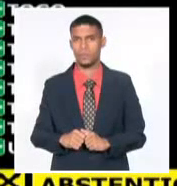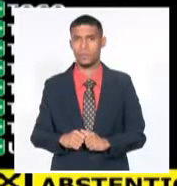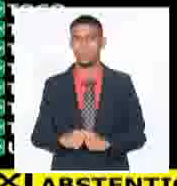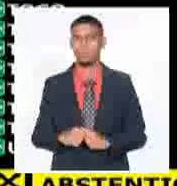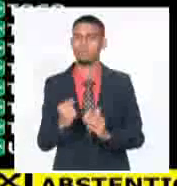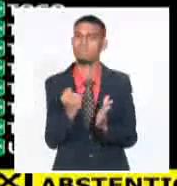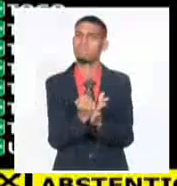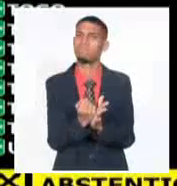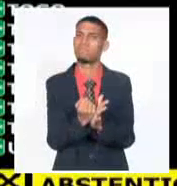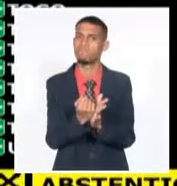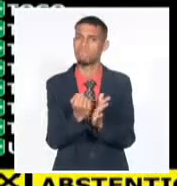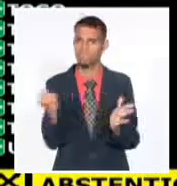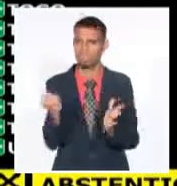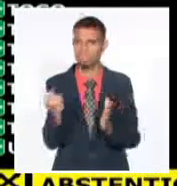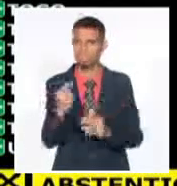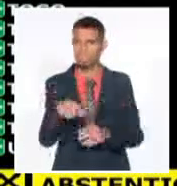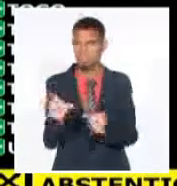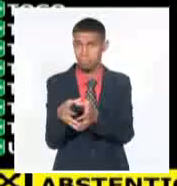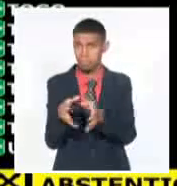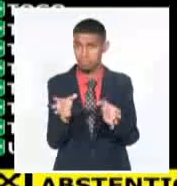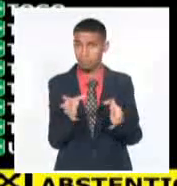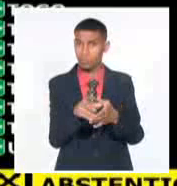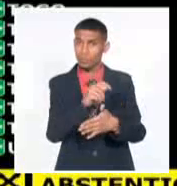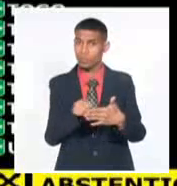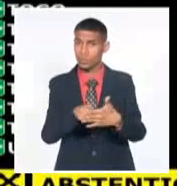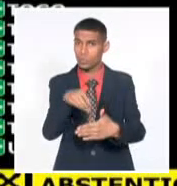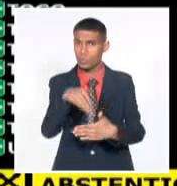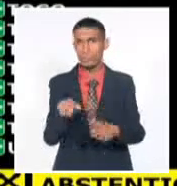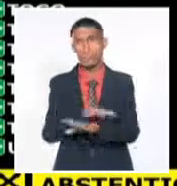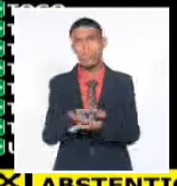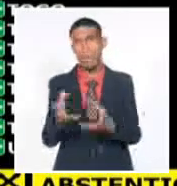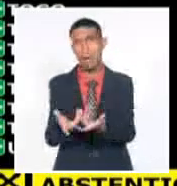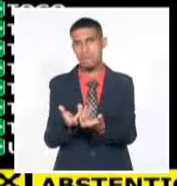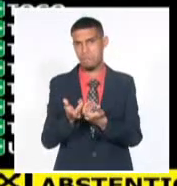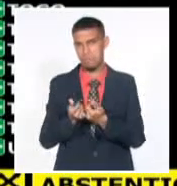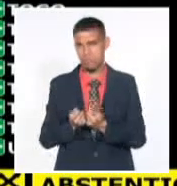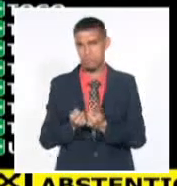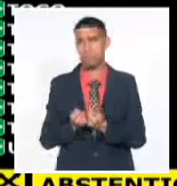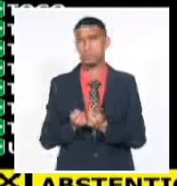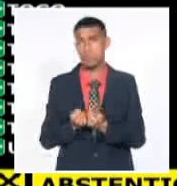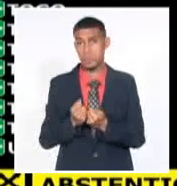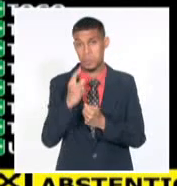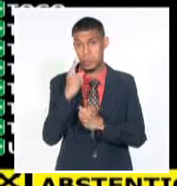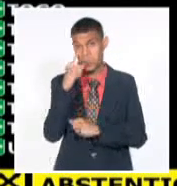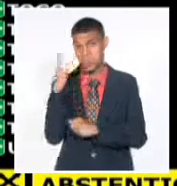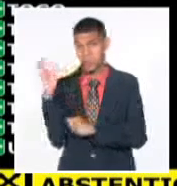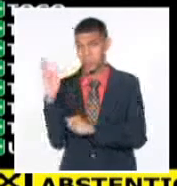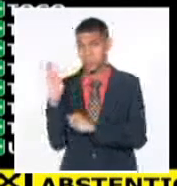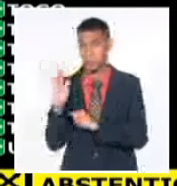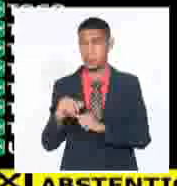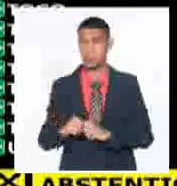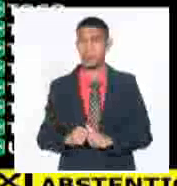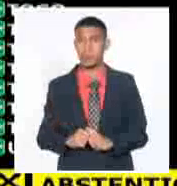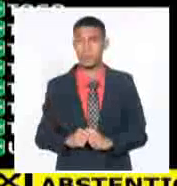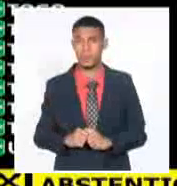Confirman todas las delegaciones que sus votos han quedado recogidos de manera fidedigna en pantalla.